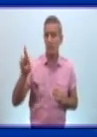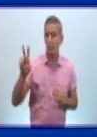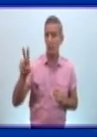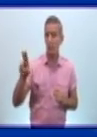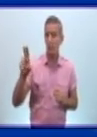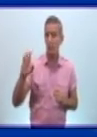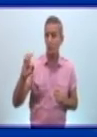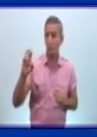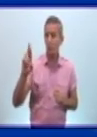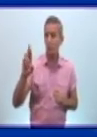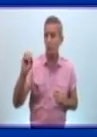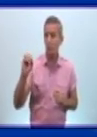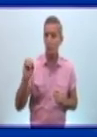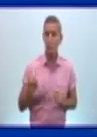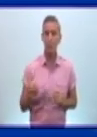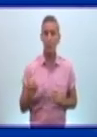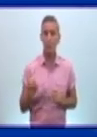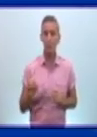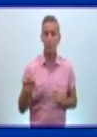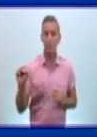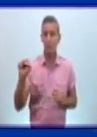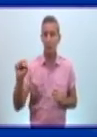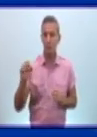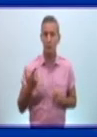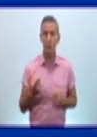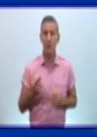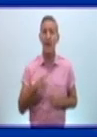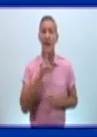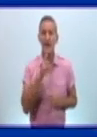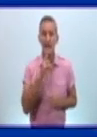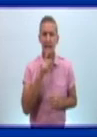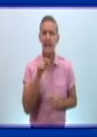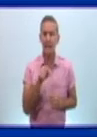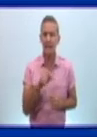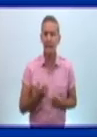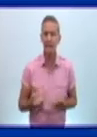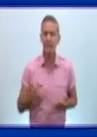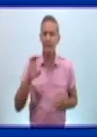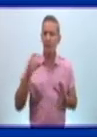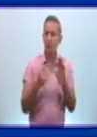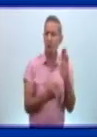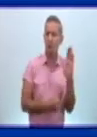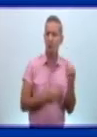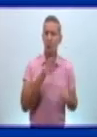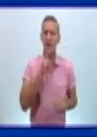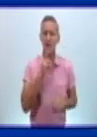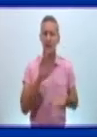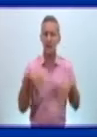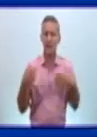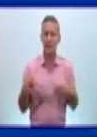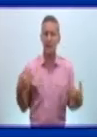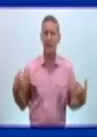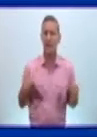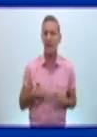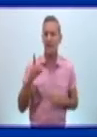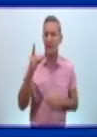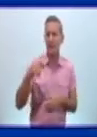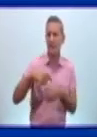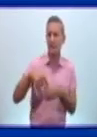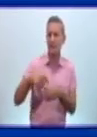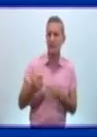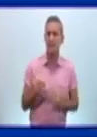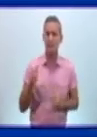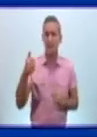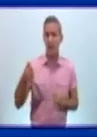refiriendo que el agua está presente. ¿Y qué componente será el agua en esta disolución si estamos diciendo disolución